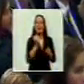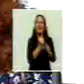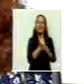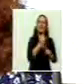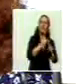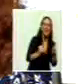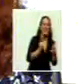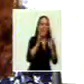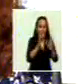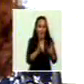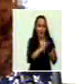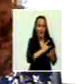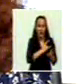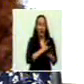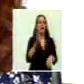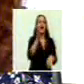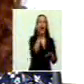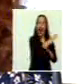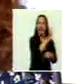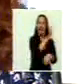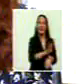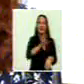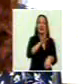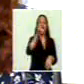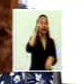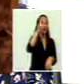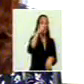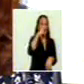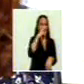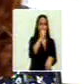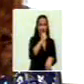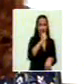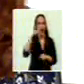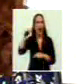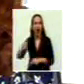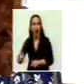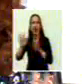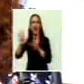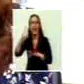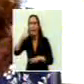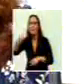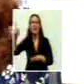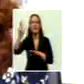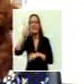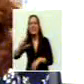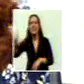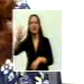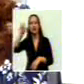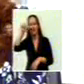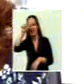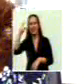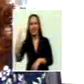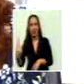587 pesos. Hoy gana 10.361, 1